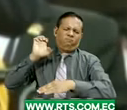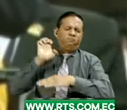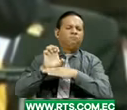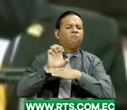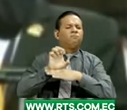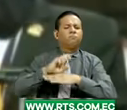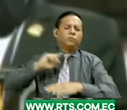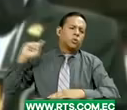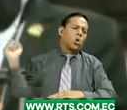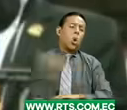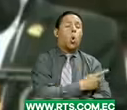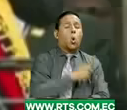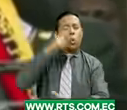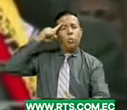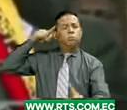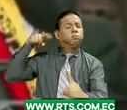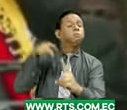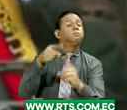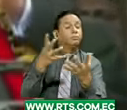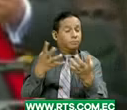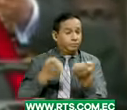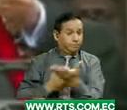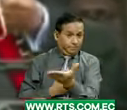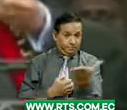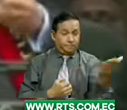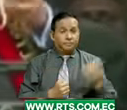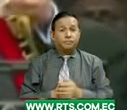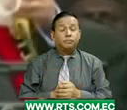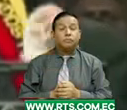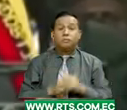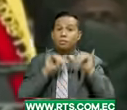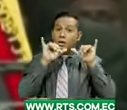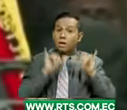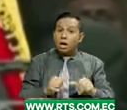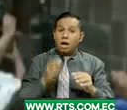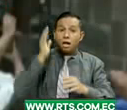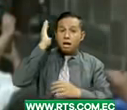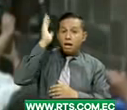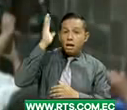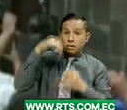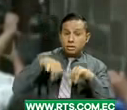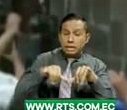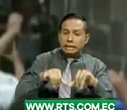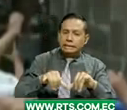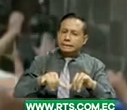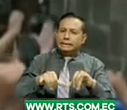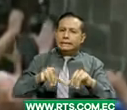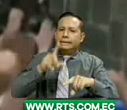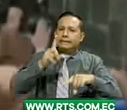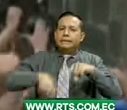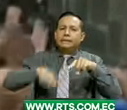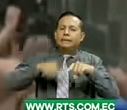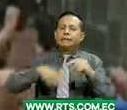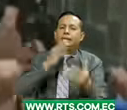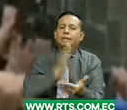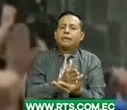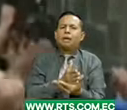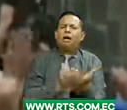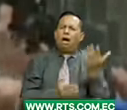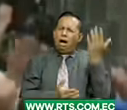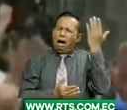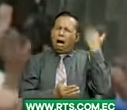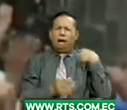todos ustedes aspiran. Y aunque quería permanecer más tiempo en ese balcón donde al pasar de los siglos se dirigieron desde el mismo lugar